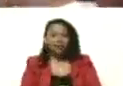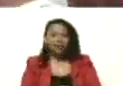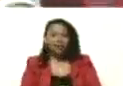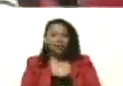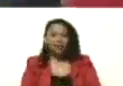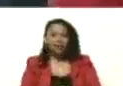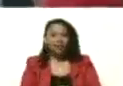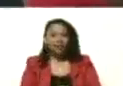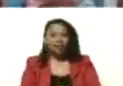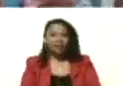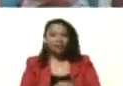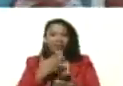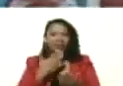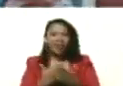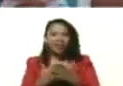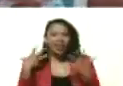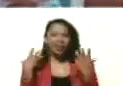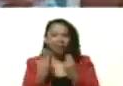Gracias, compañero.